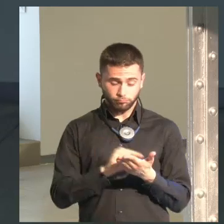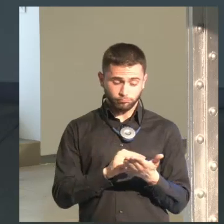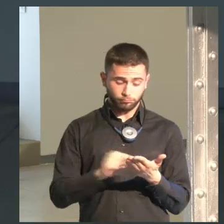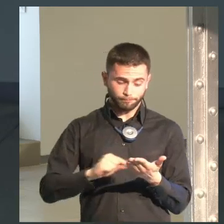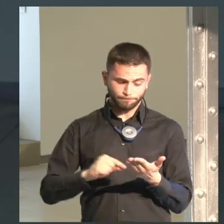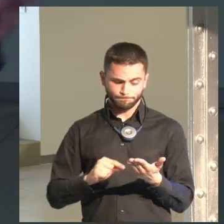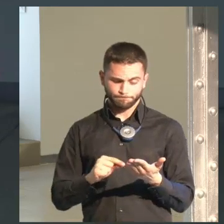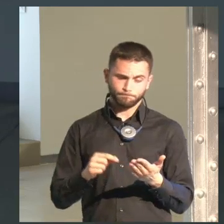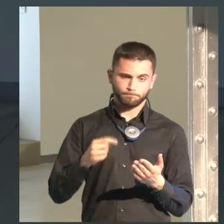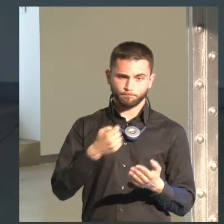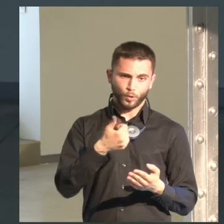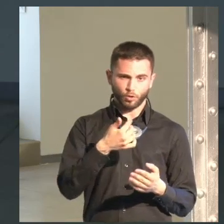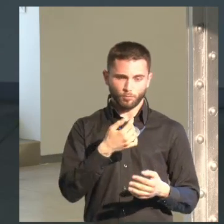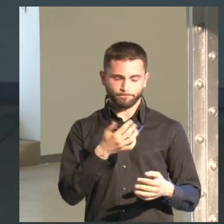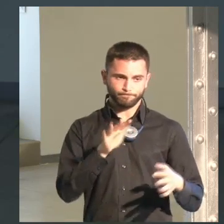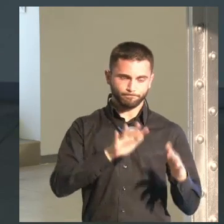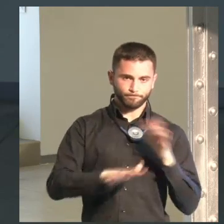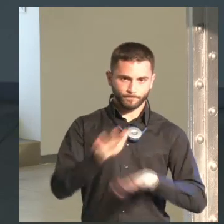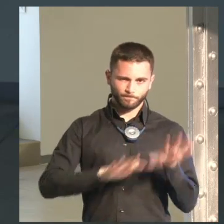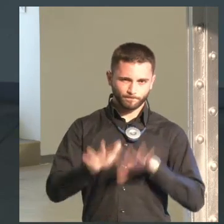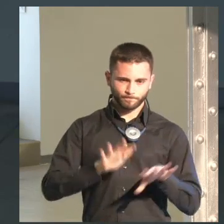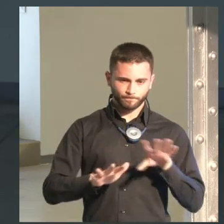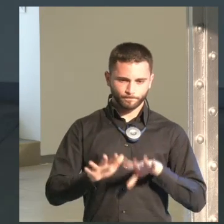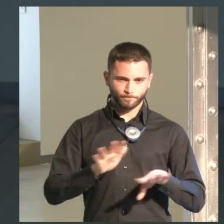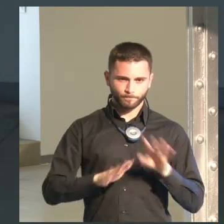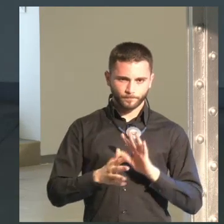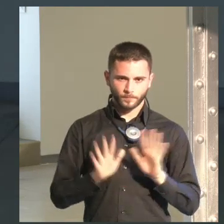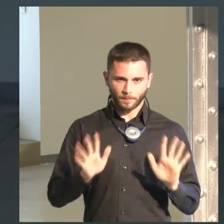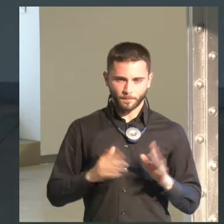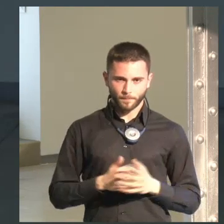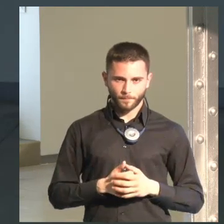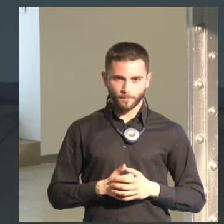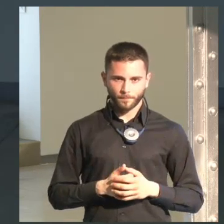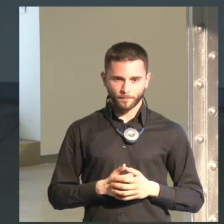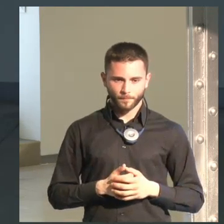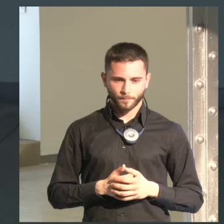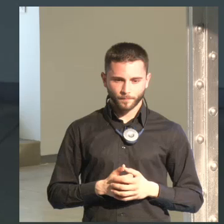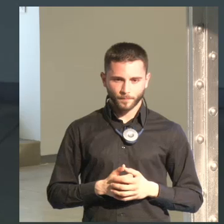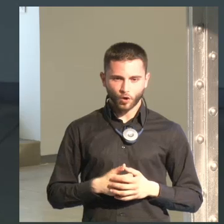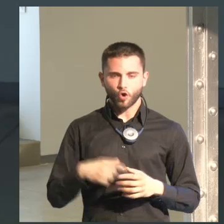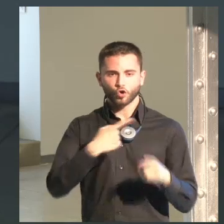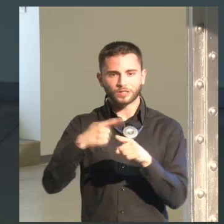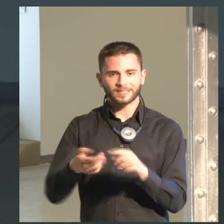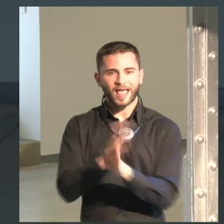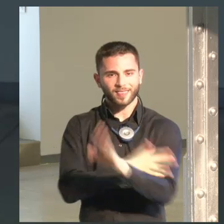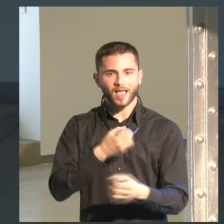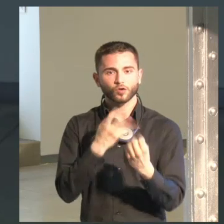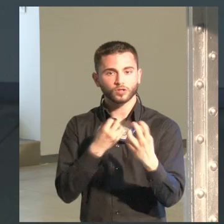poco caótico de lo que... Pero sí quería hacer referencia a algunas de las cosas que se han dicho